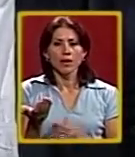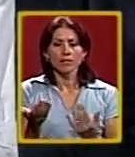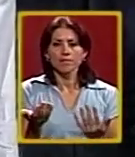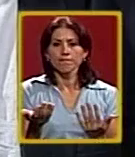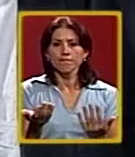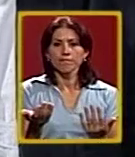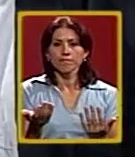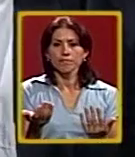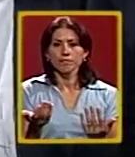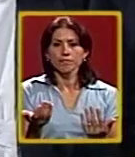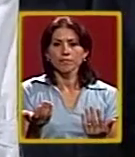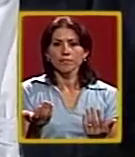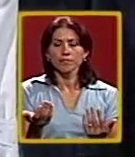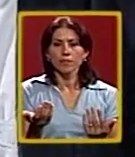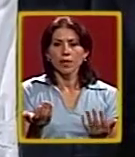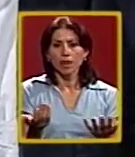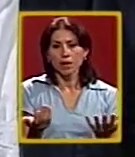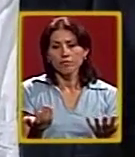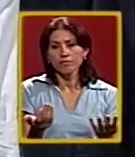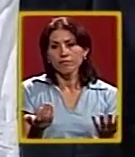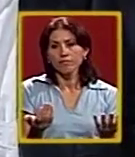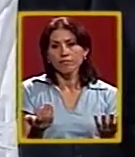hay, pese a